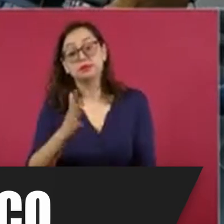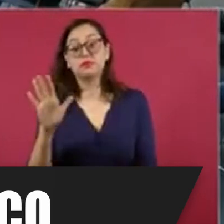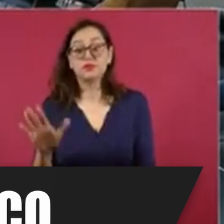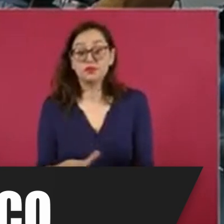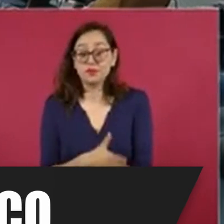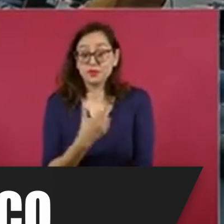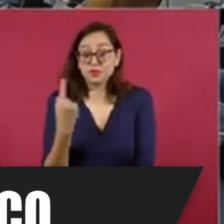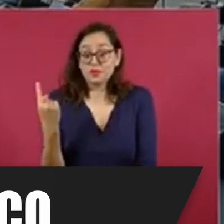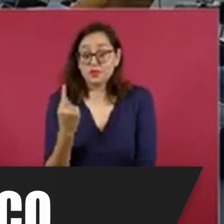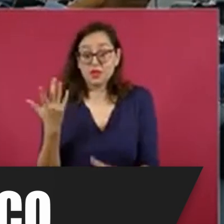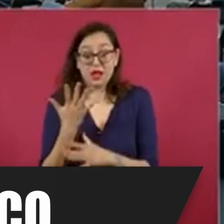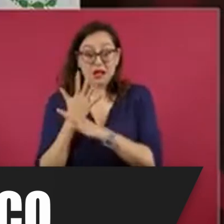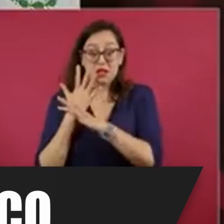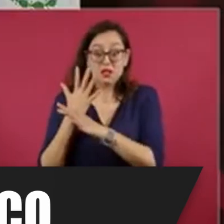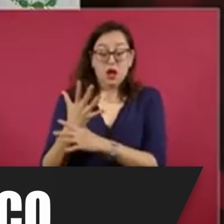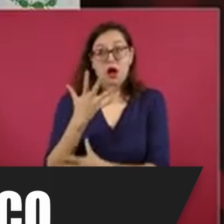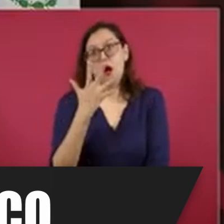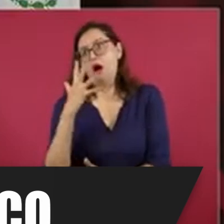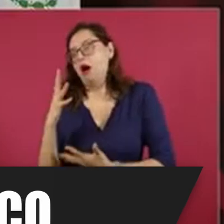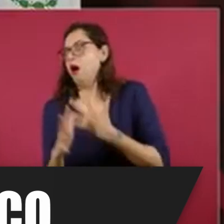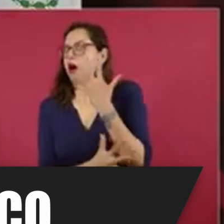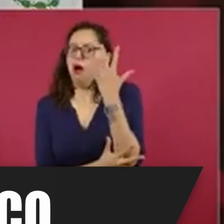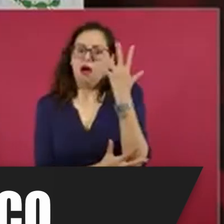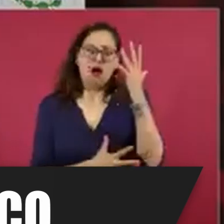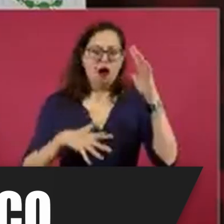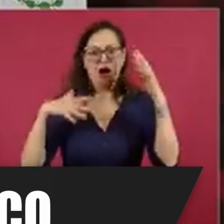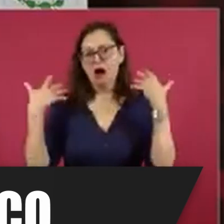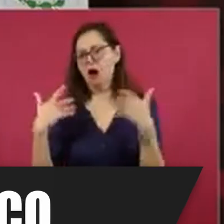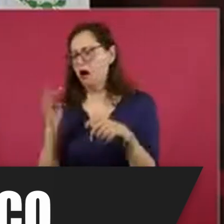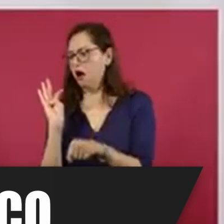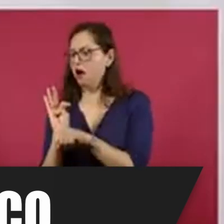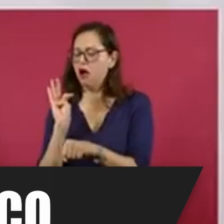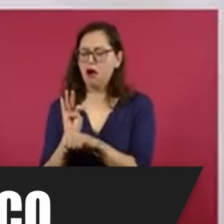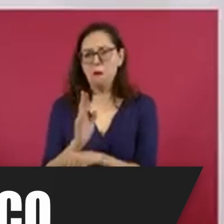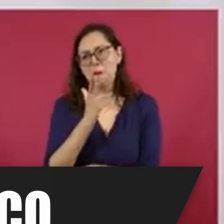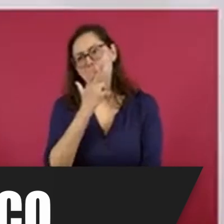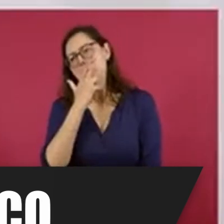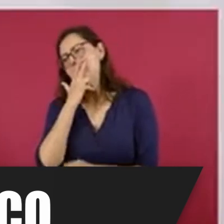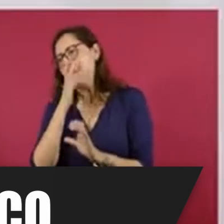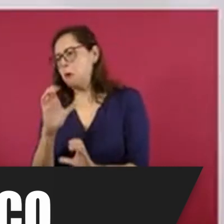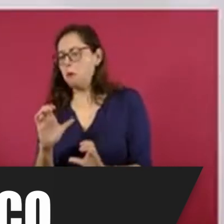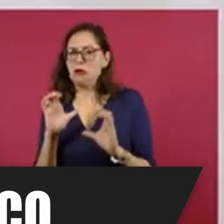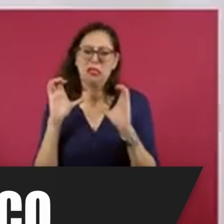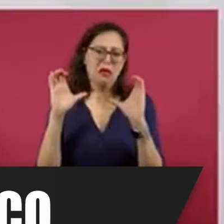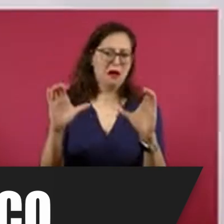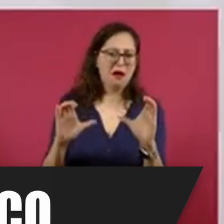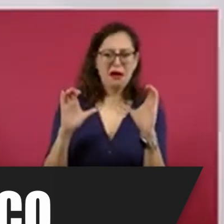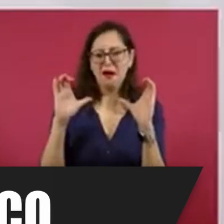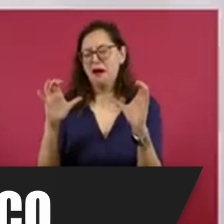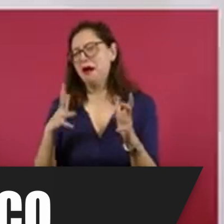de la defensa del medio ambiente, de evitar el cambio climático.